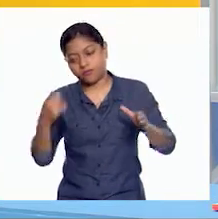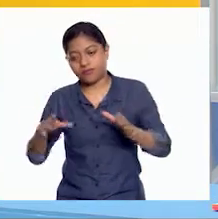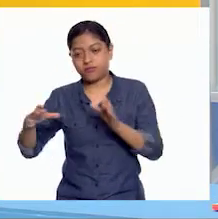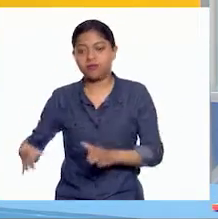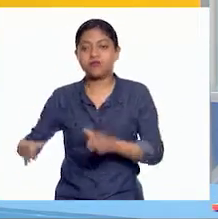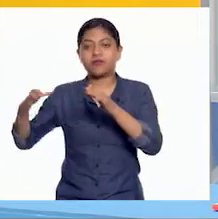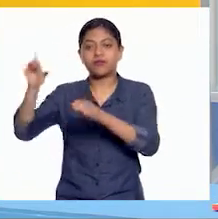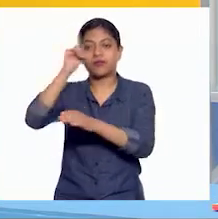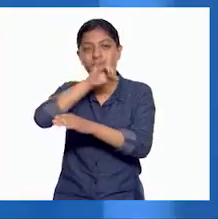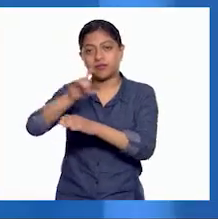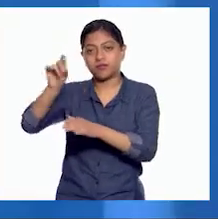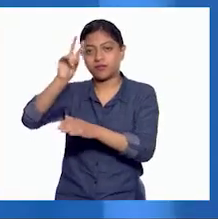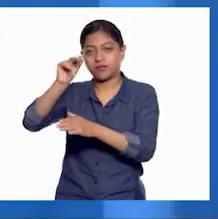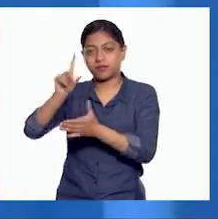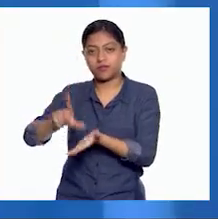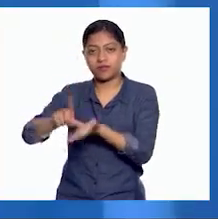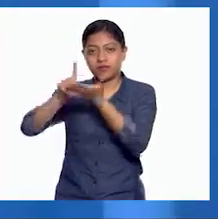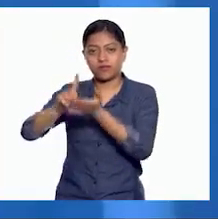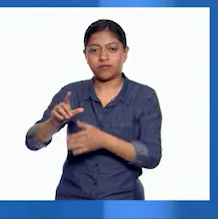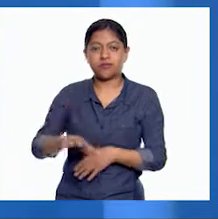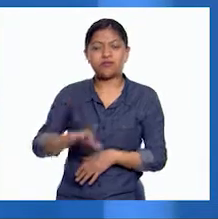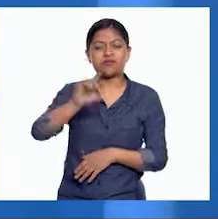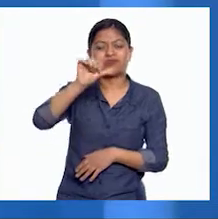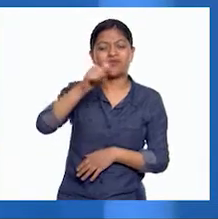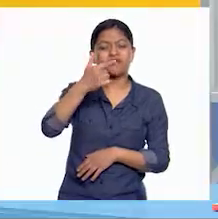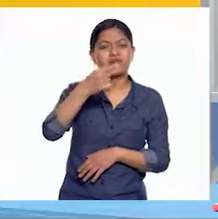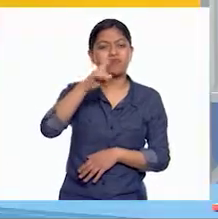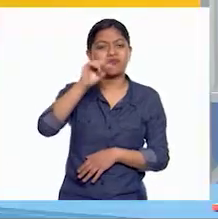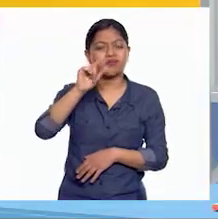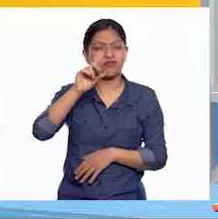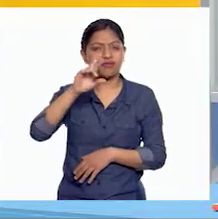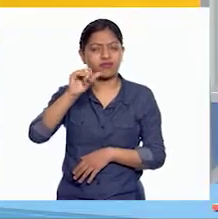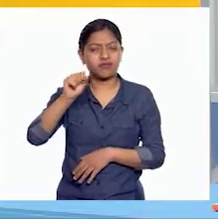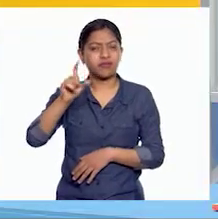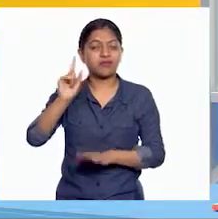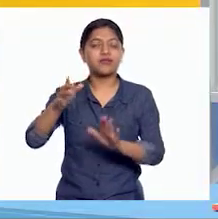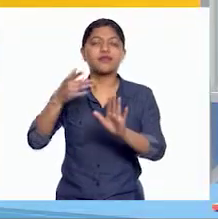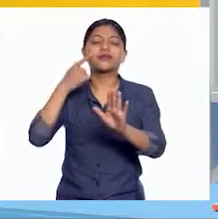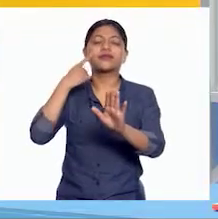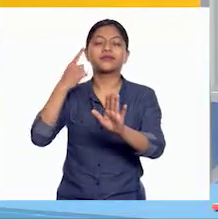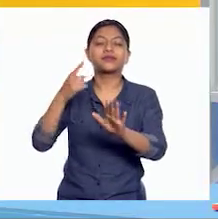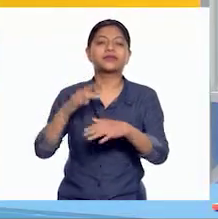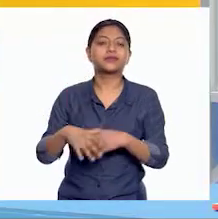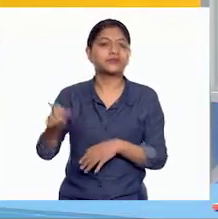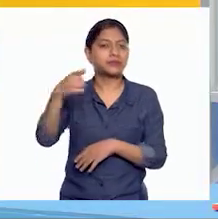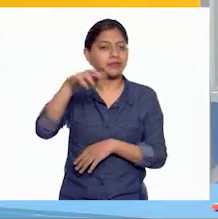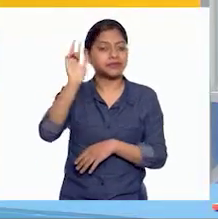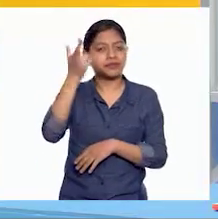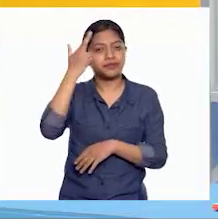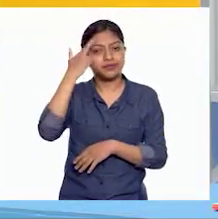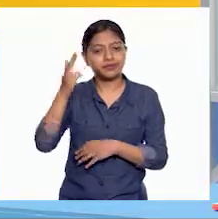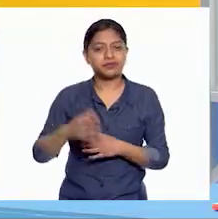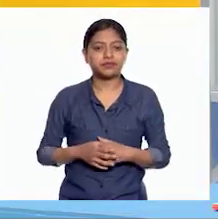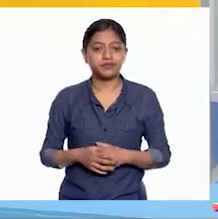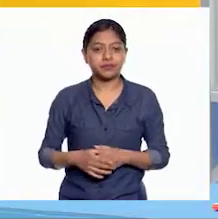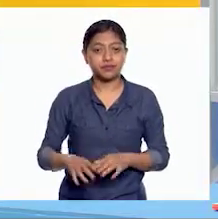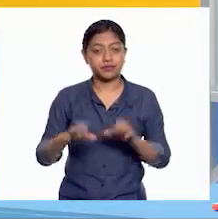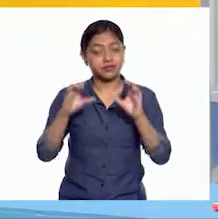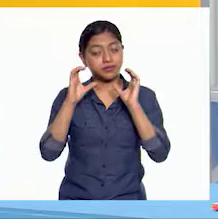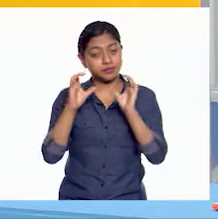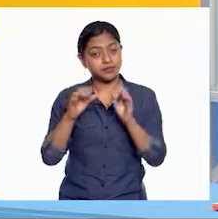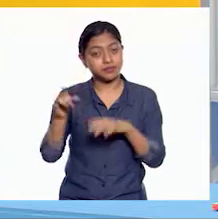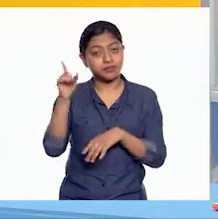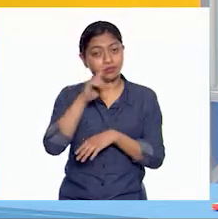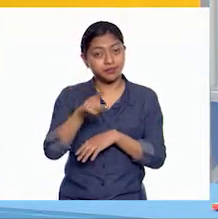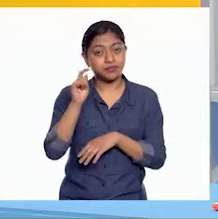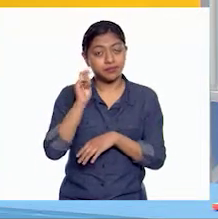de aguarrás. Disculpe, maestra, ¿qué es el aguarrás? Ah, perdón, perdón. Recuerden, siempre debemos tener claro